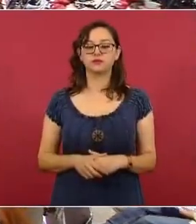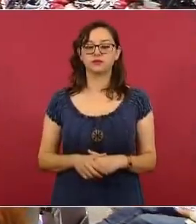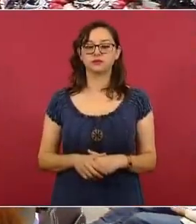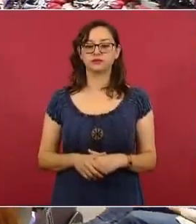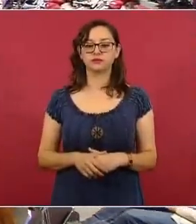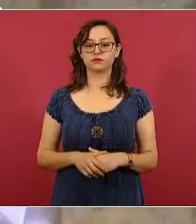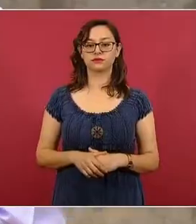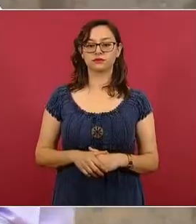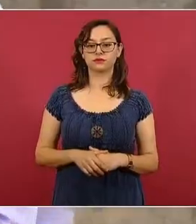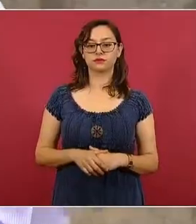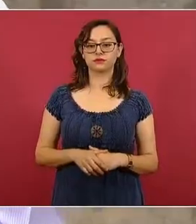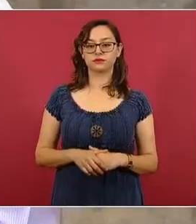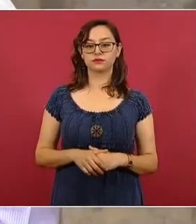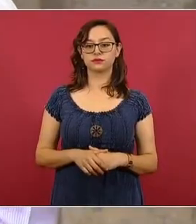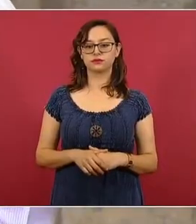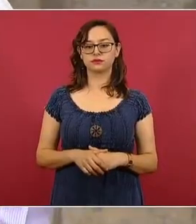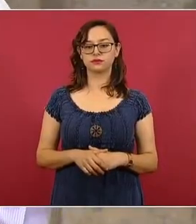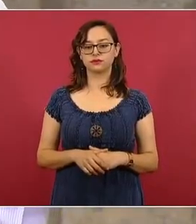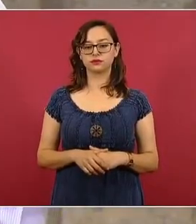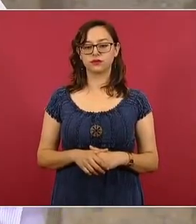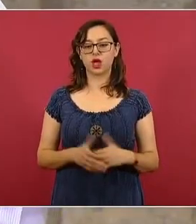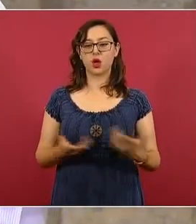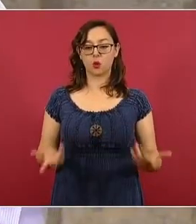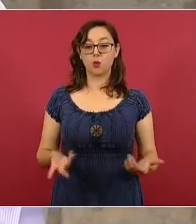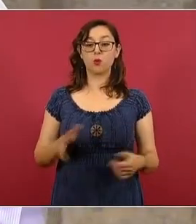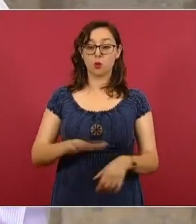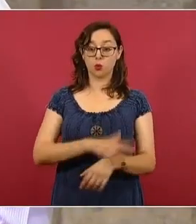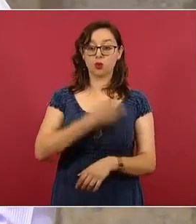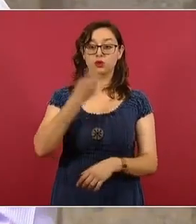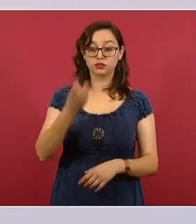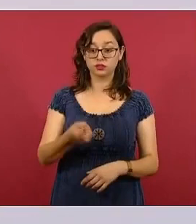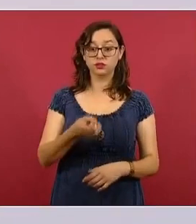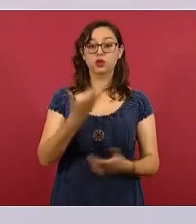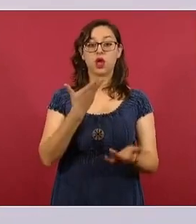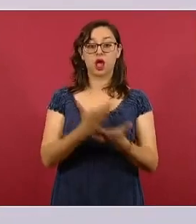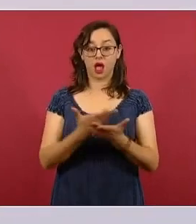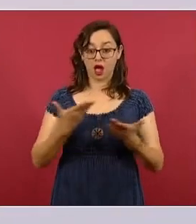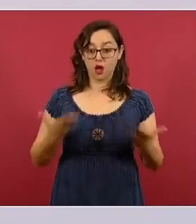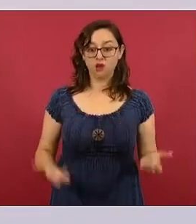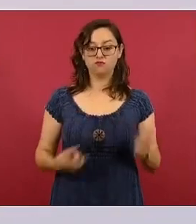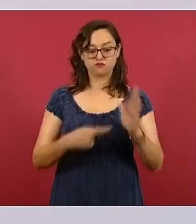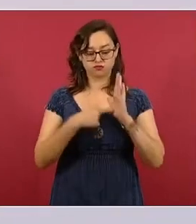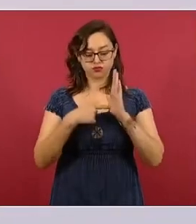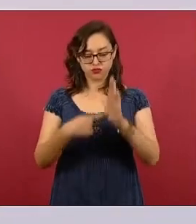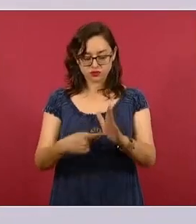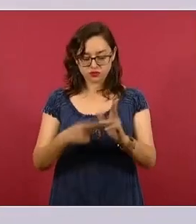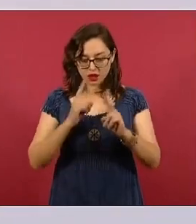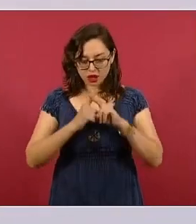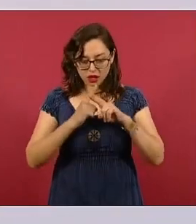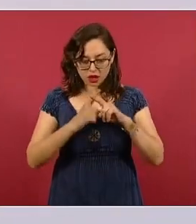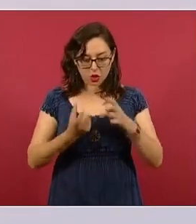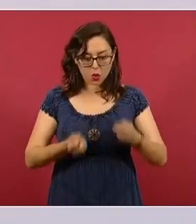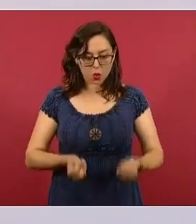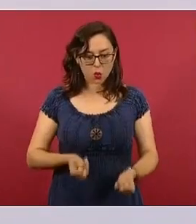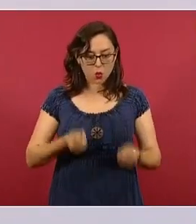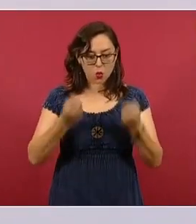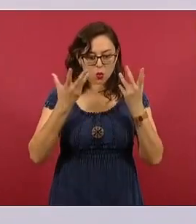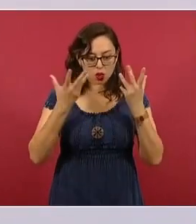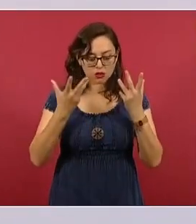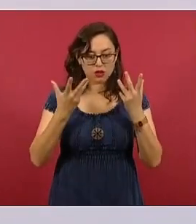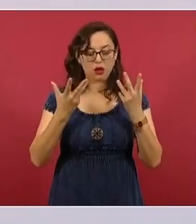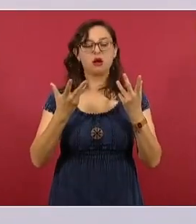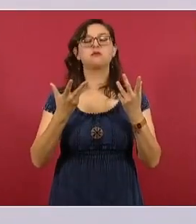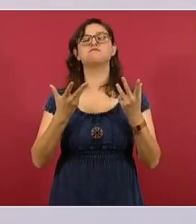cifras se expresa de manera profunda esta visión de país que tenemos en la